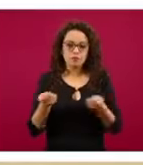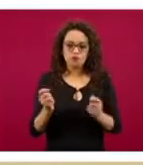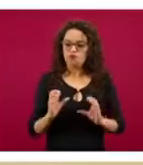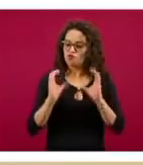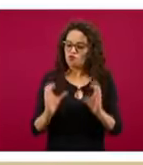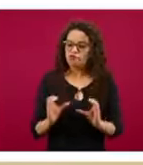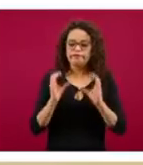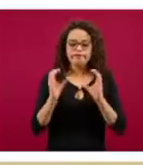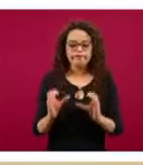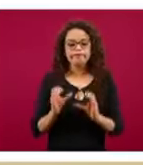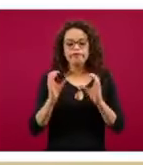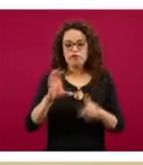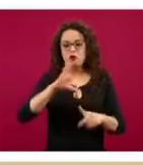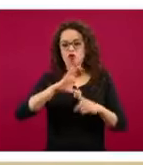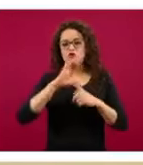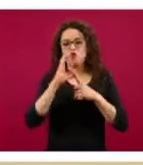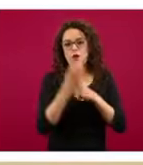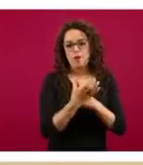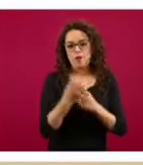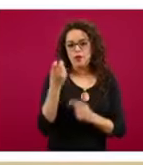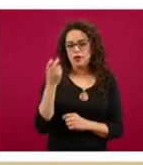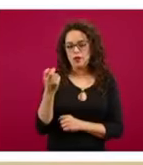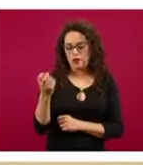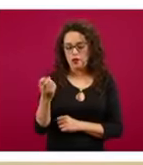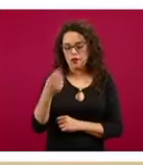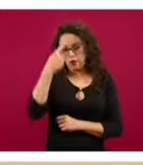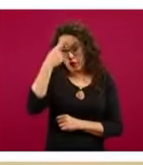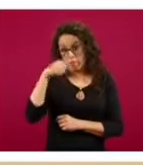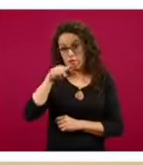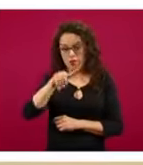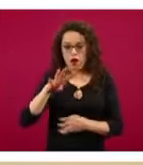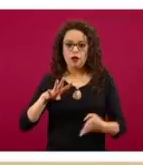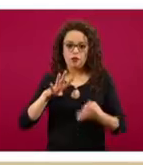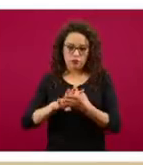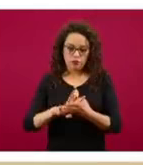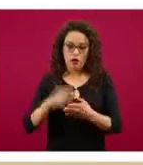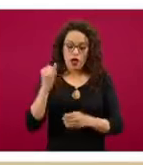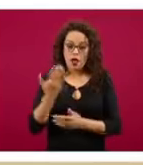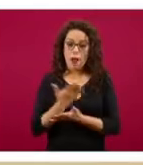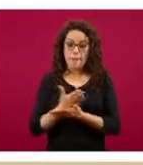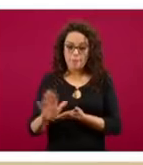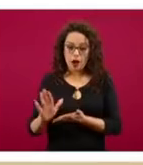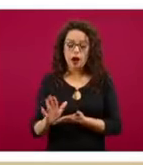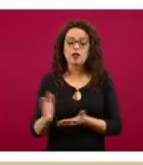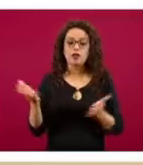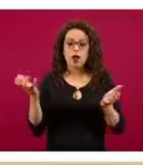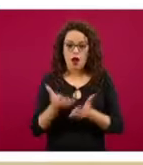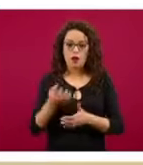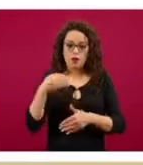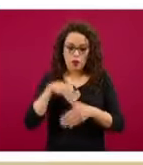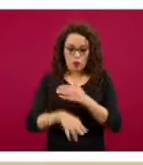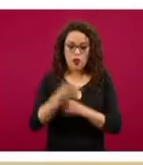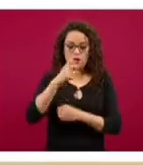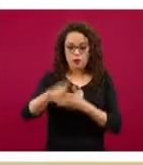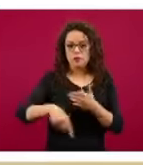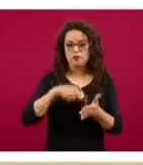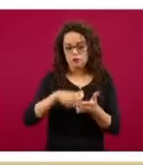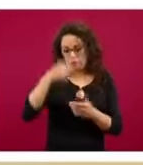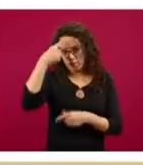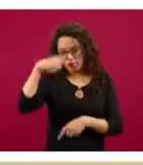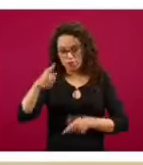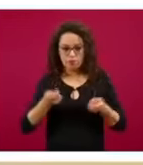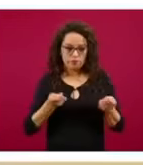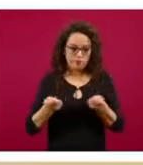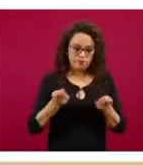estos comités interinstitucionales y que además han estado siendo aplicadas en este tipo